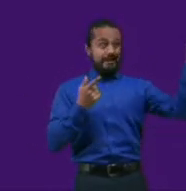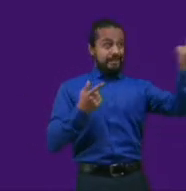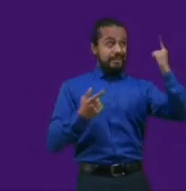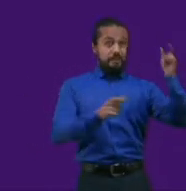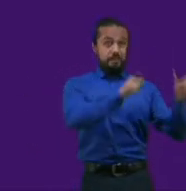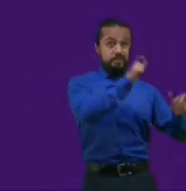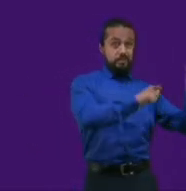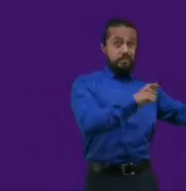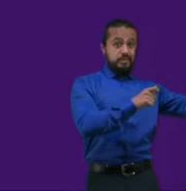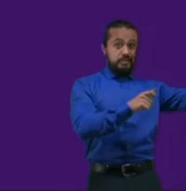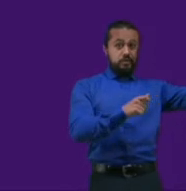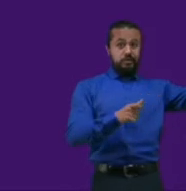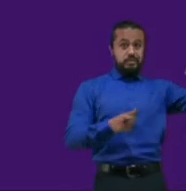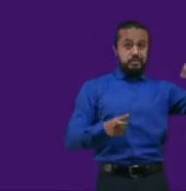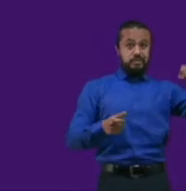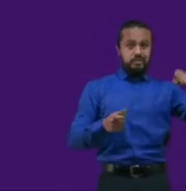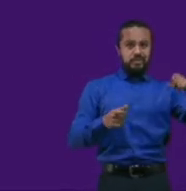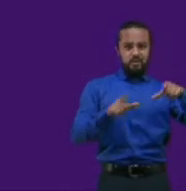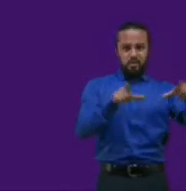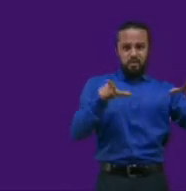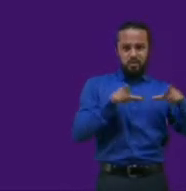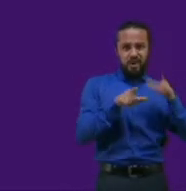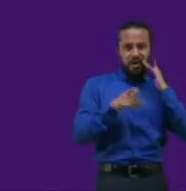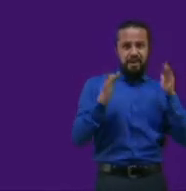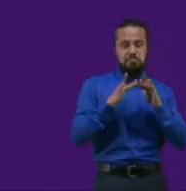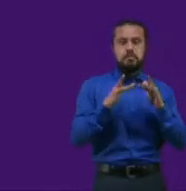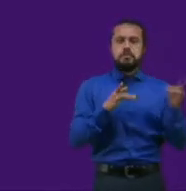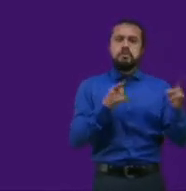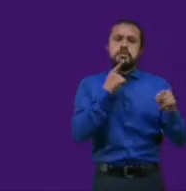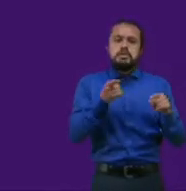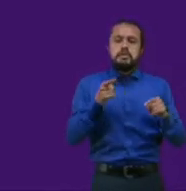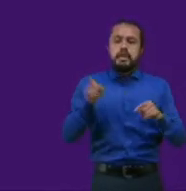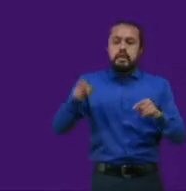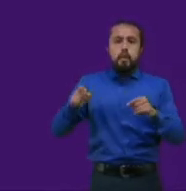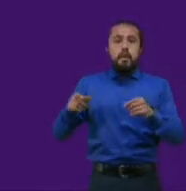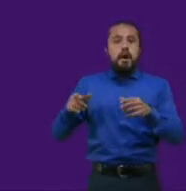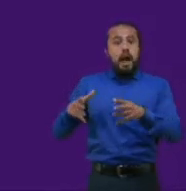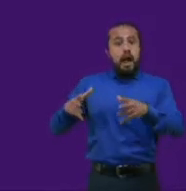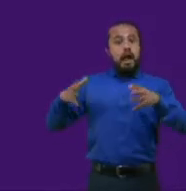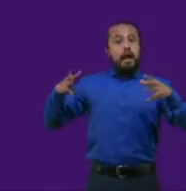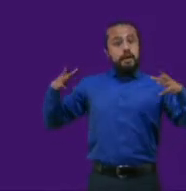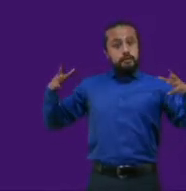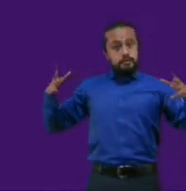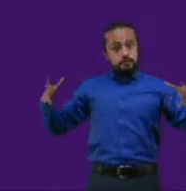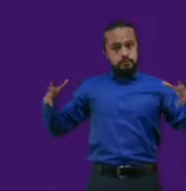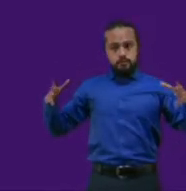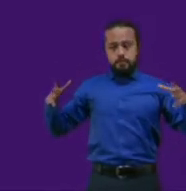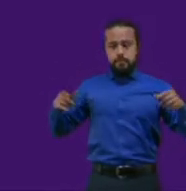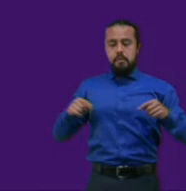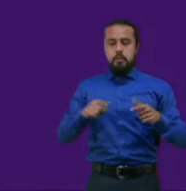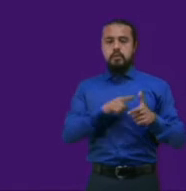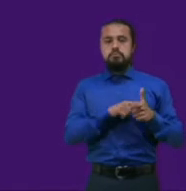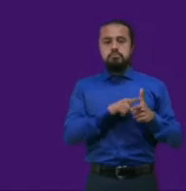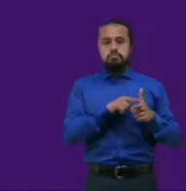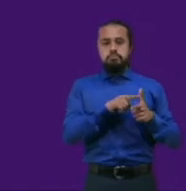de Venture Capital es crecimiento exponencial. Entonces, nosotros hicimos